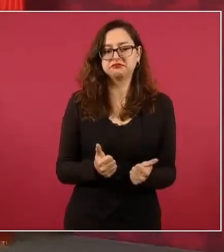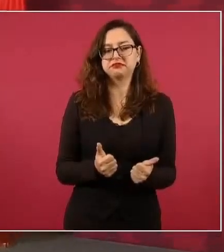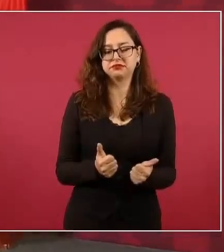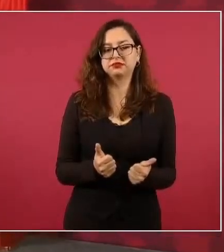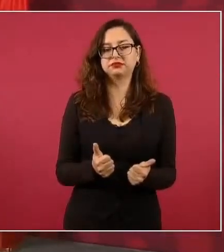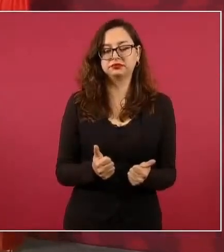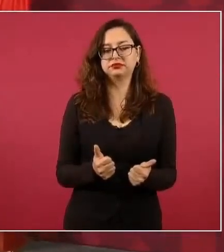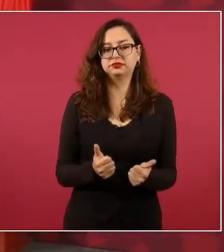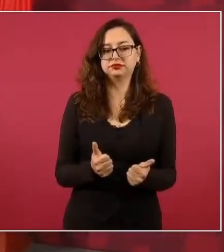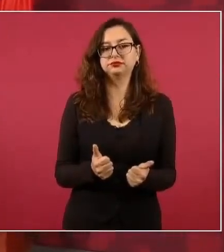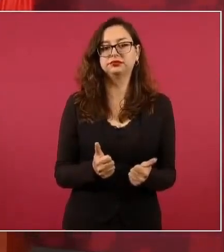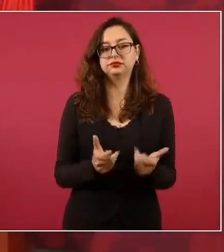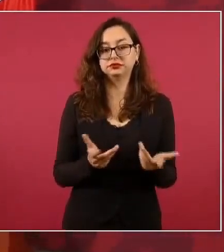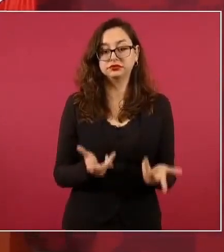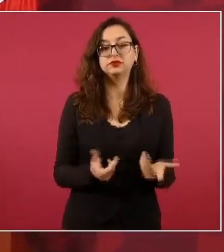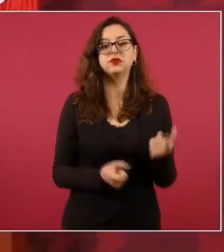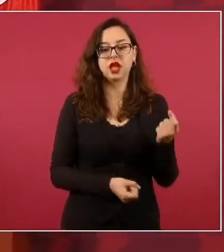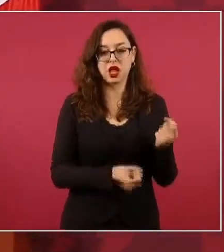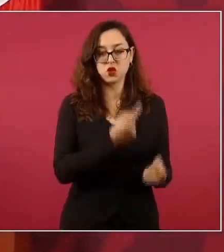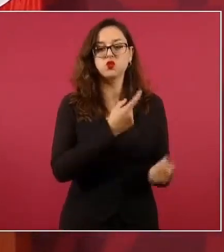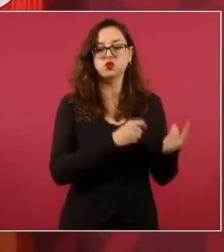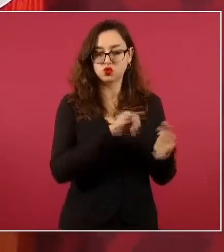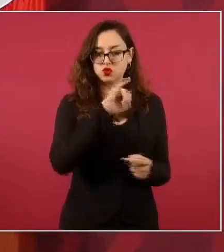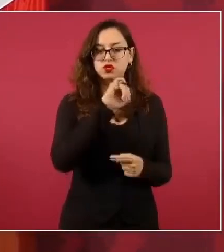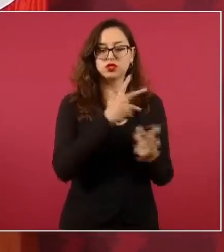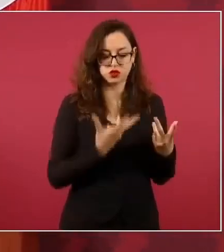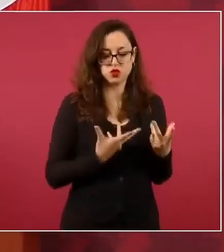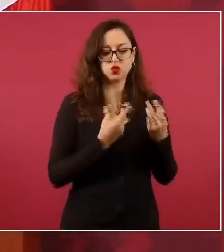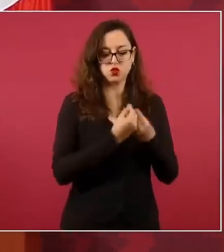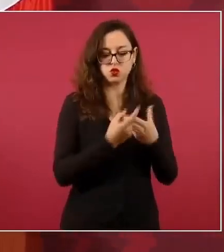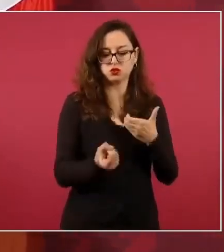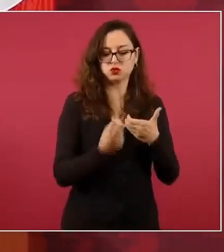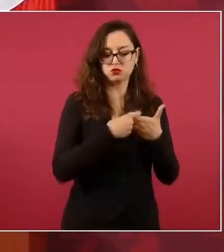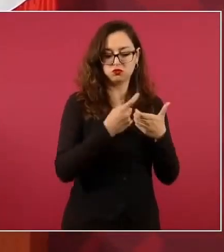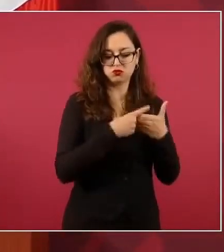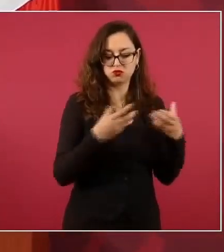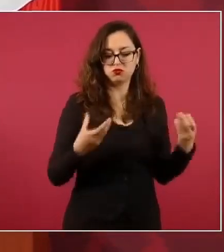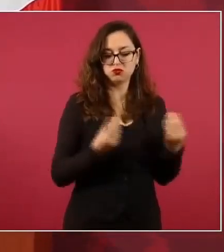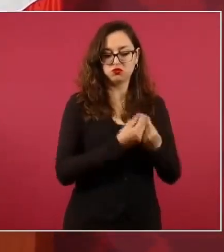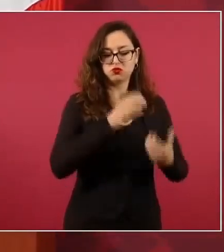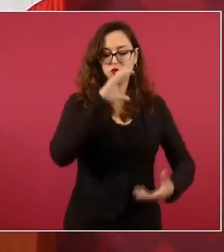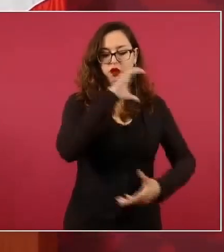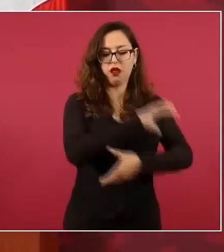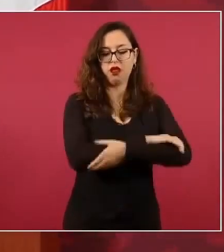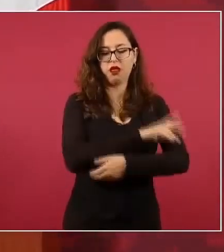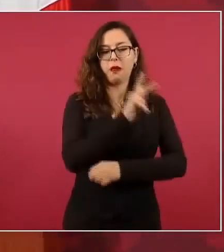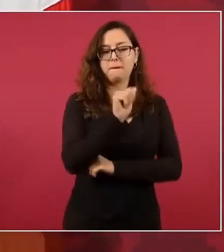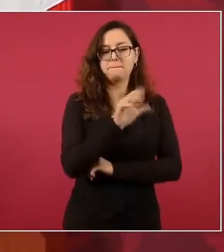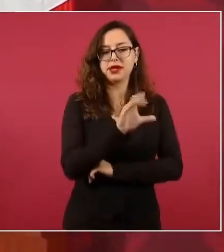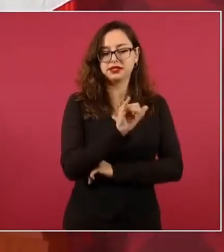Hay quienes sí pertenecen y quienes quieren ingresar, eso viene.